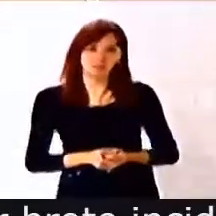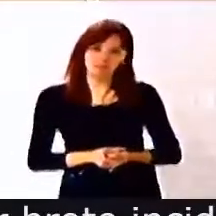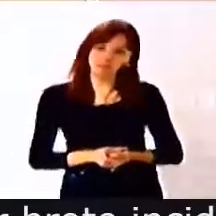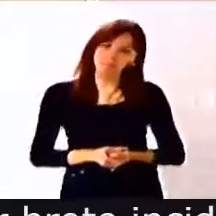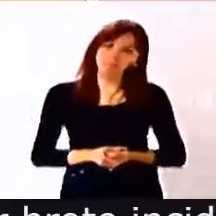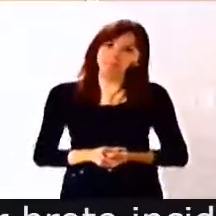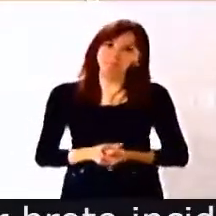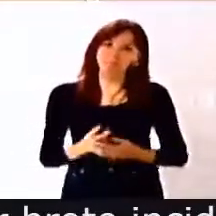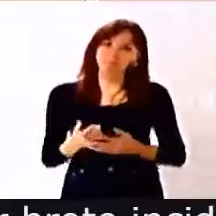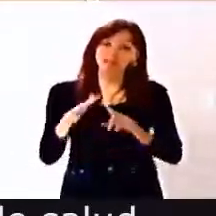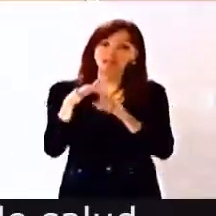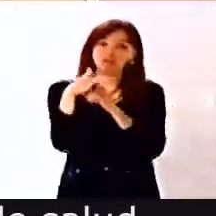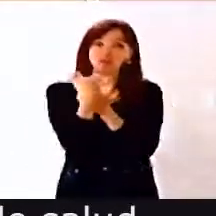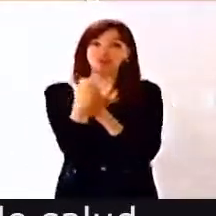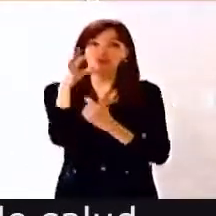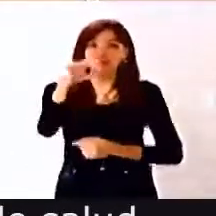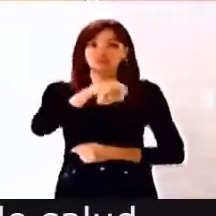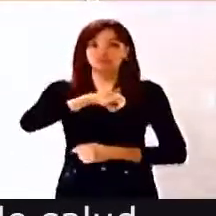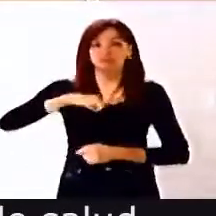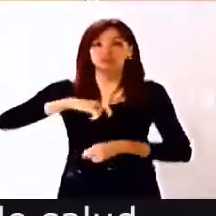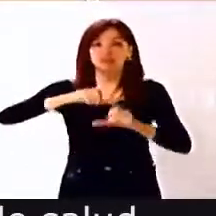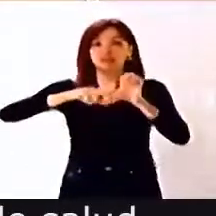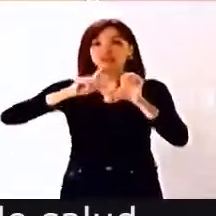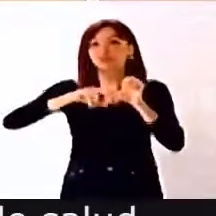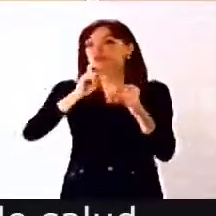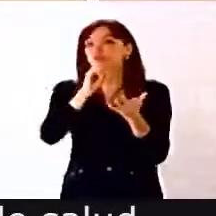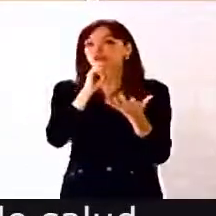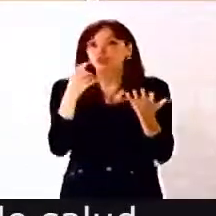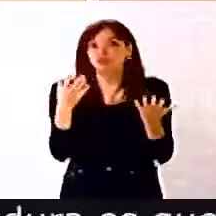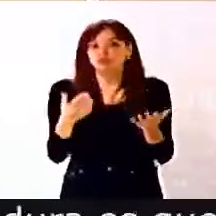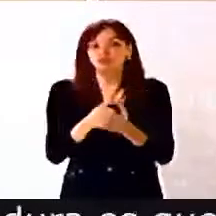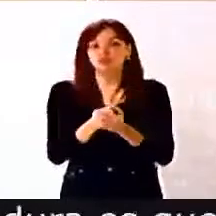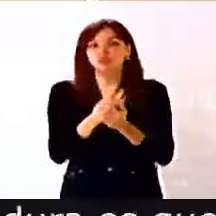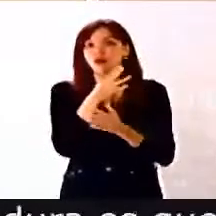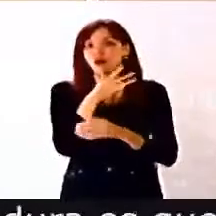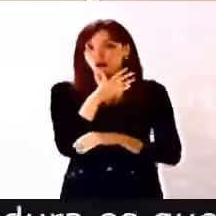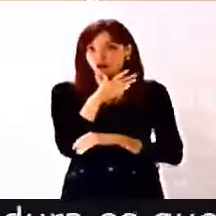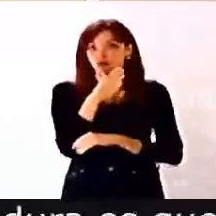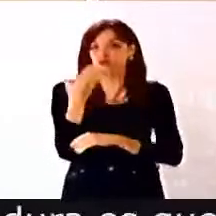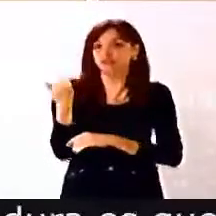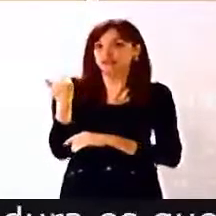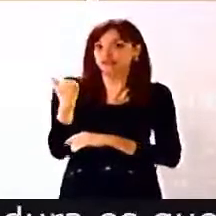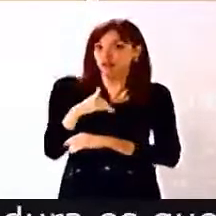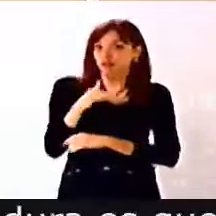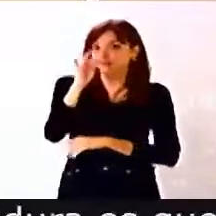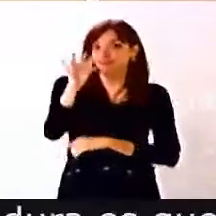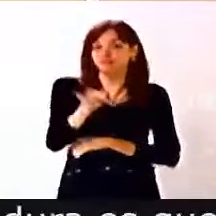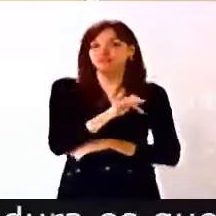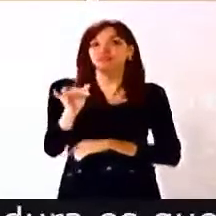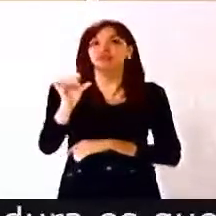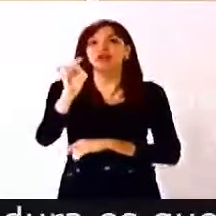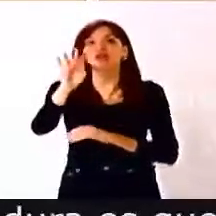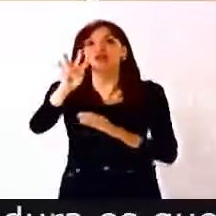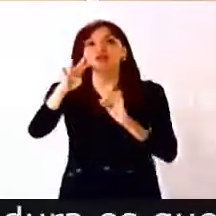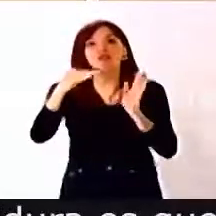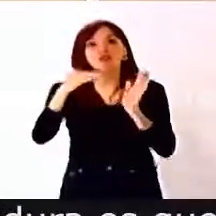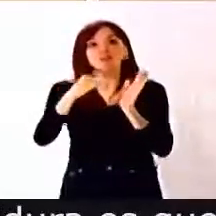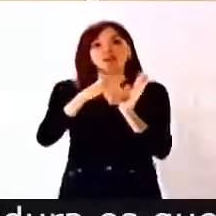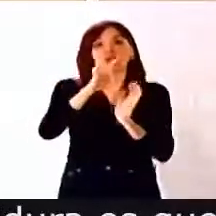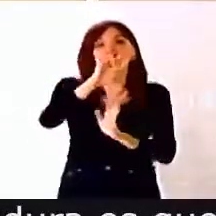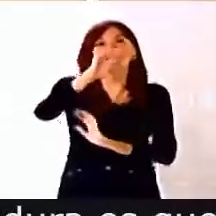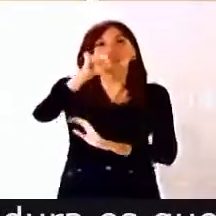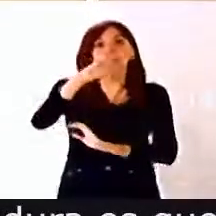La situación en la Comunidad Autónoma de Extremadura es que en este momento nos encontramos siguiendo a un total de